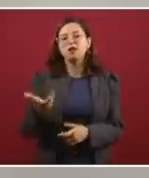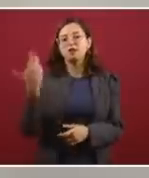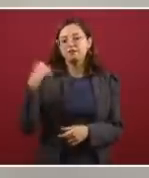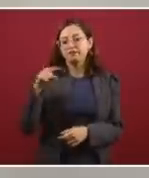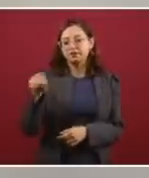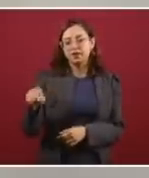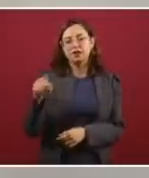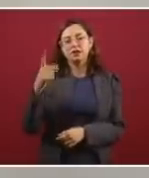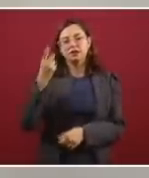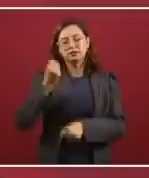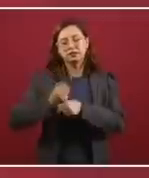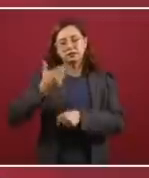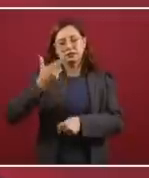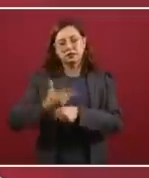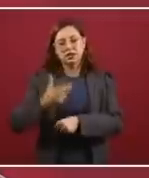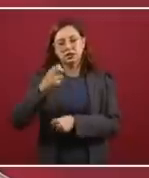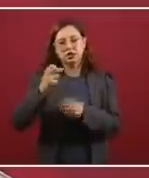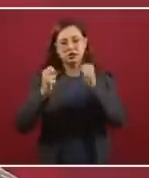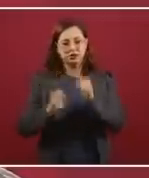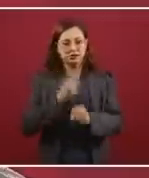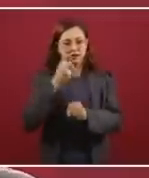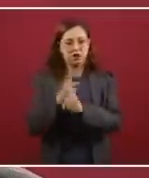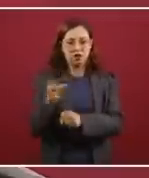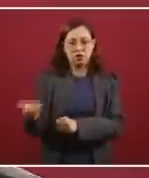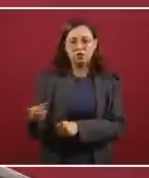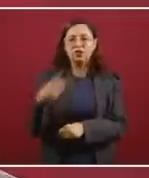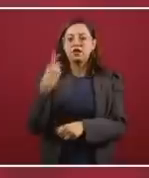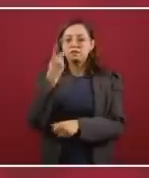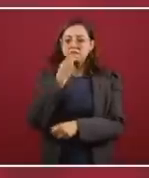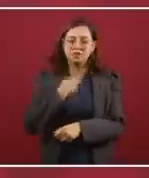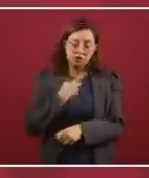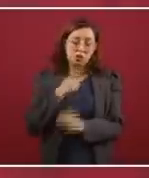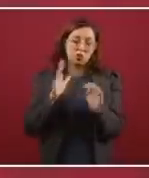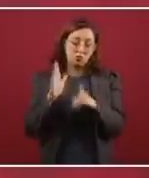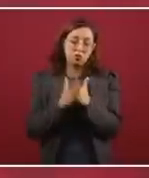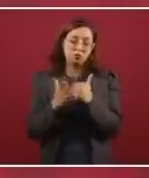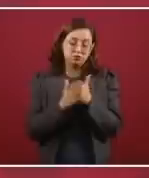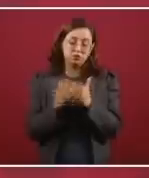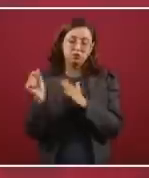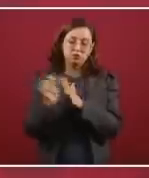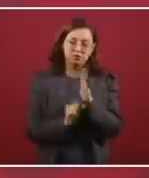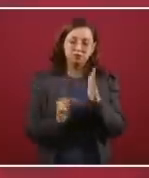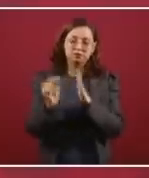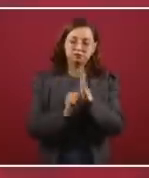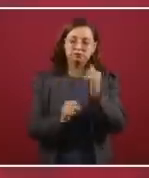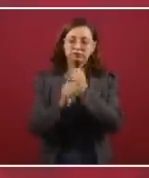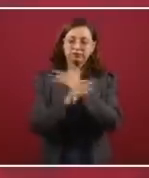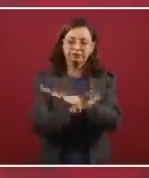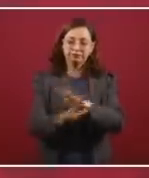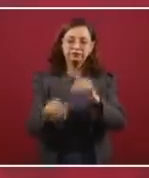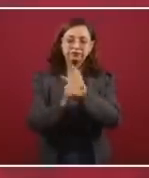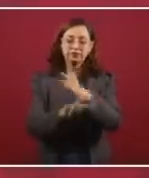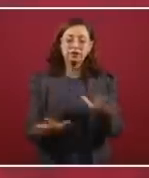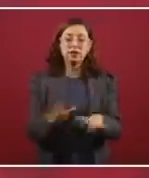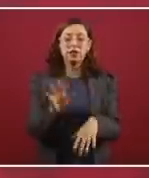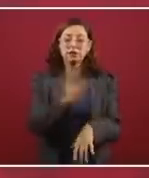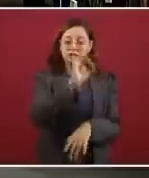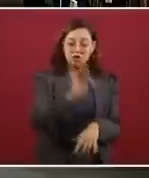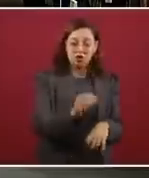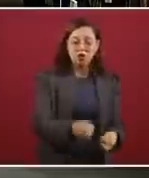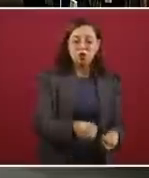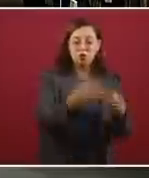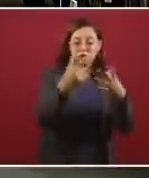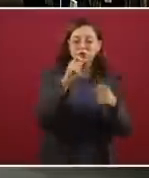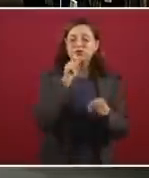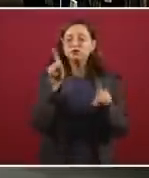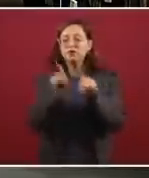Durazo, es lo que pretende darse a conocer mensualmente. No solo las cifras, sino a qué delitos están vinculados.